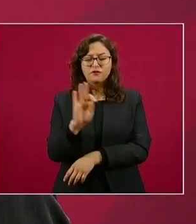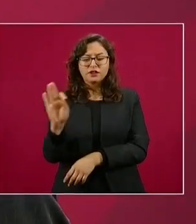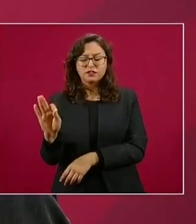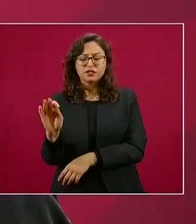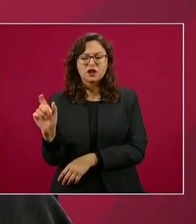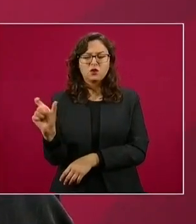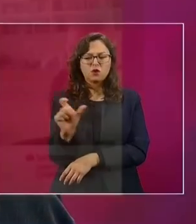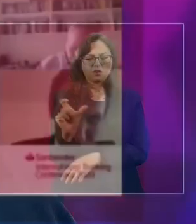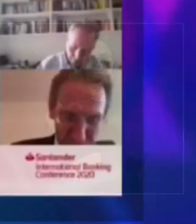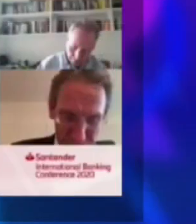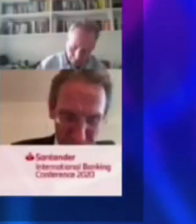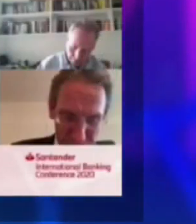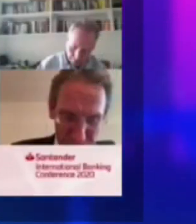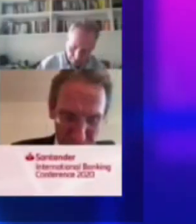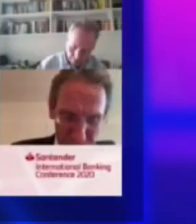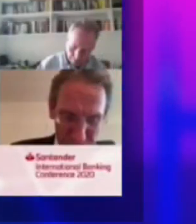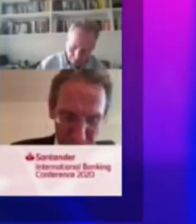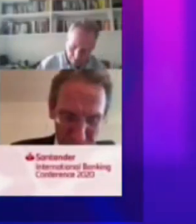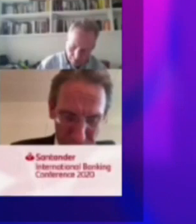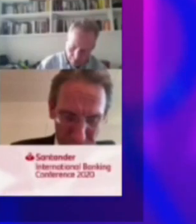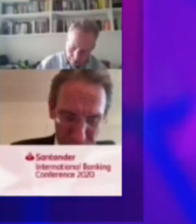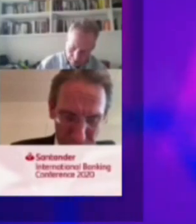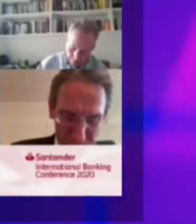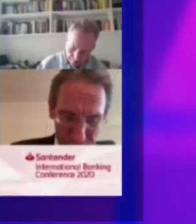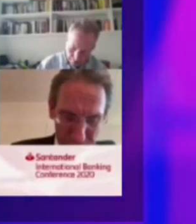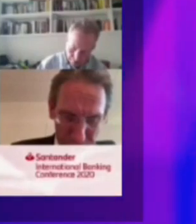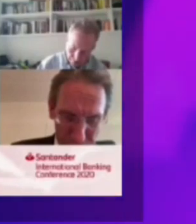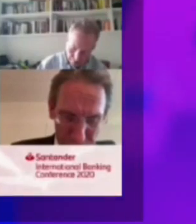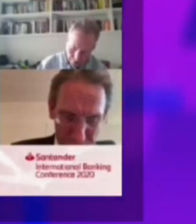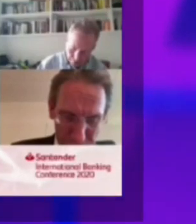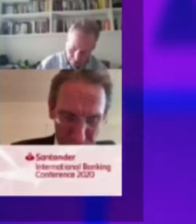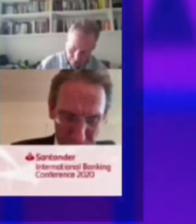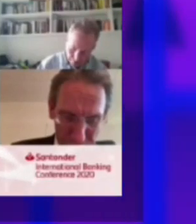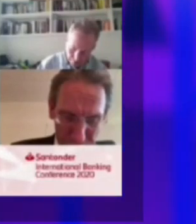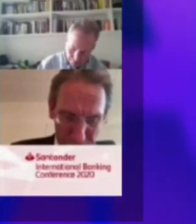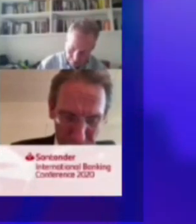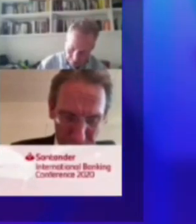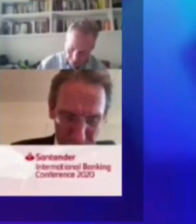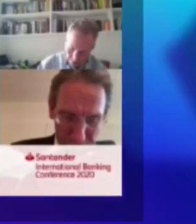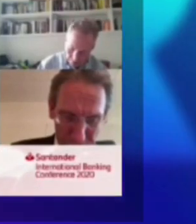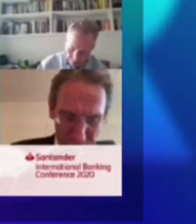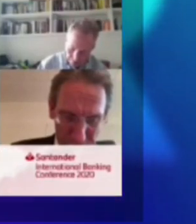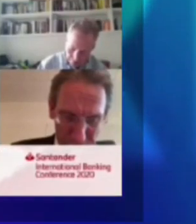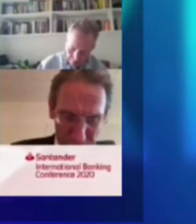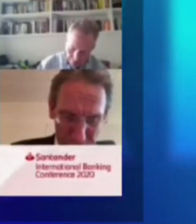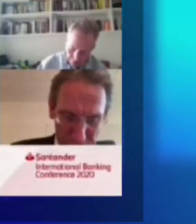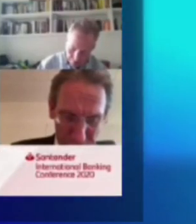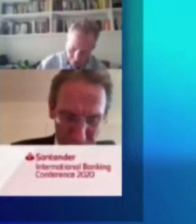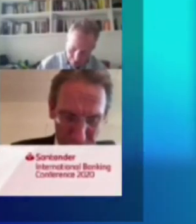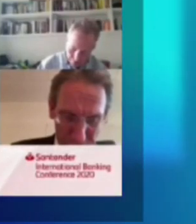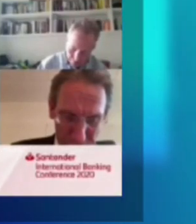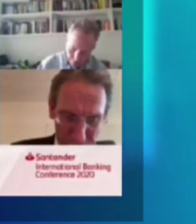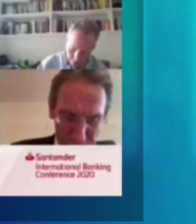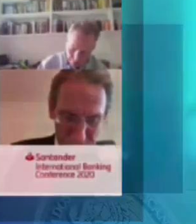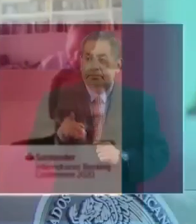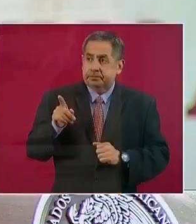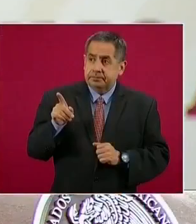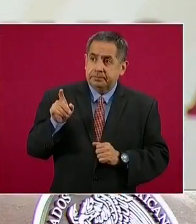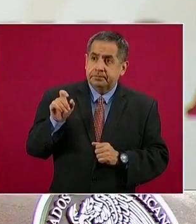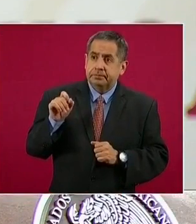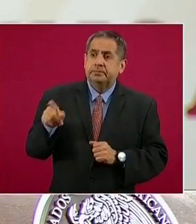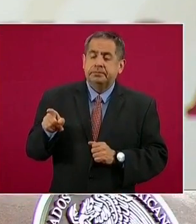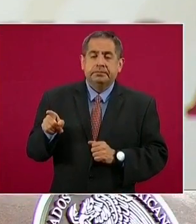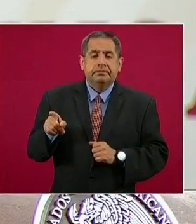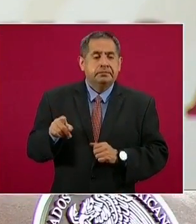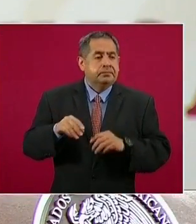mañana era el presidente indicó que en el país no se dieron apoyos económicos ni empresas ni estímulos fiscales